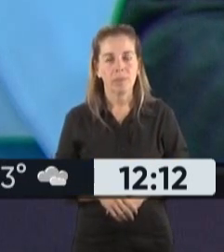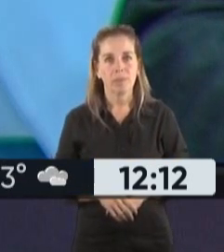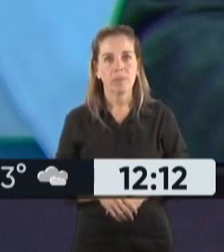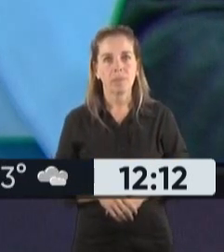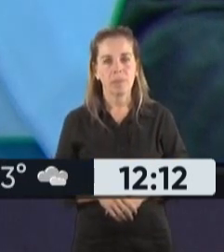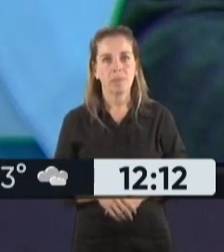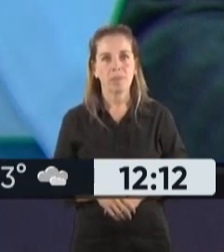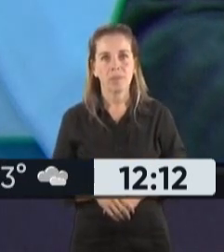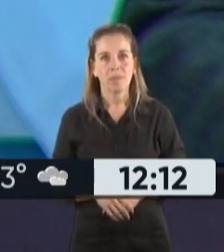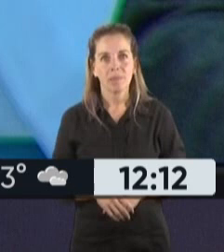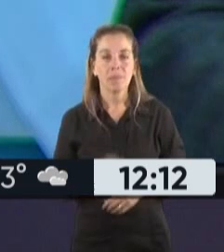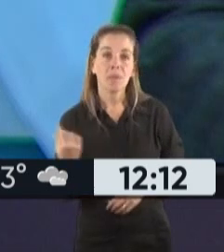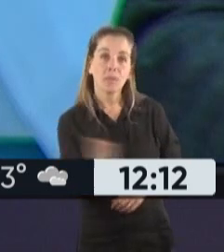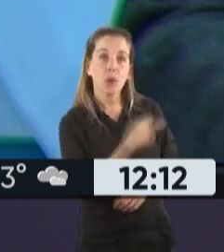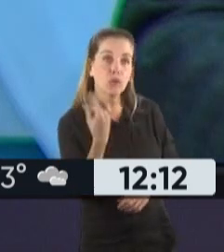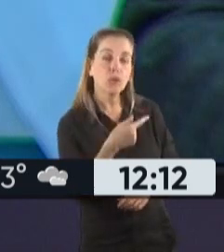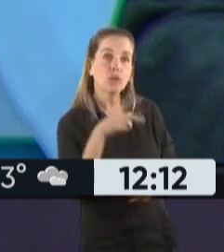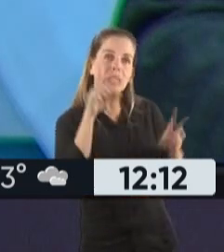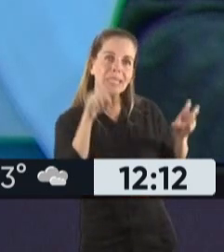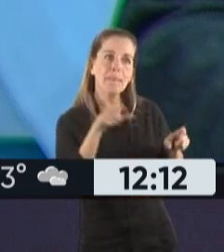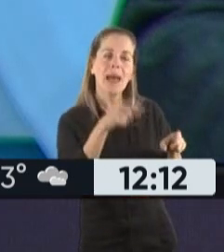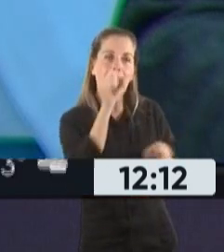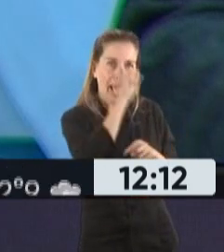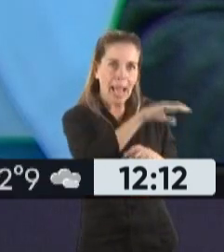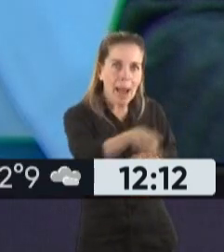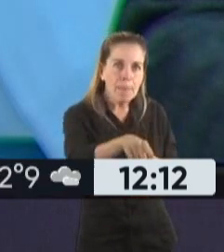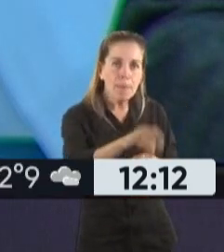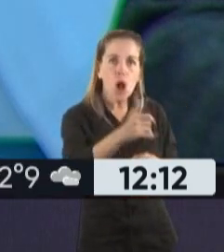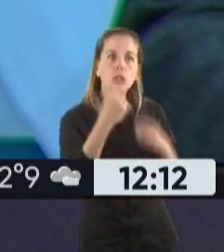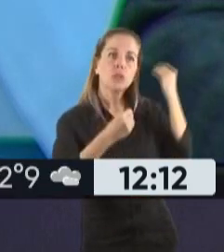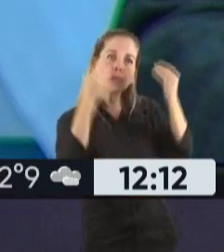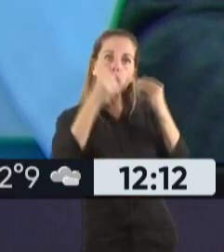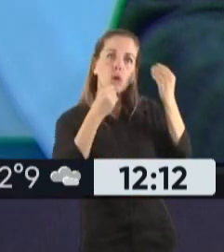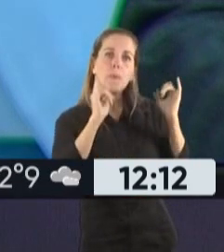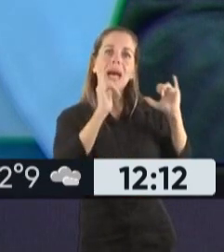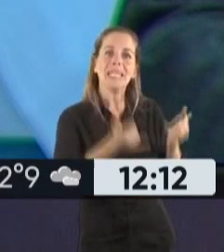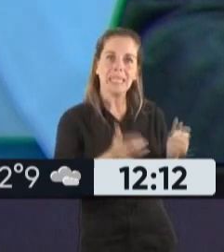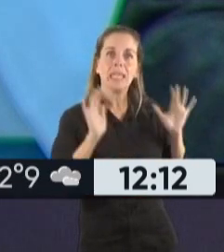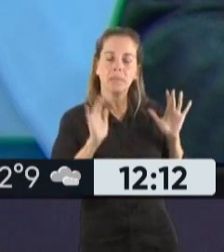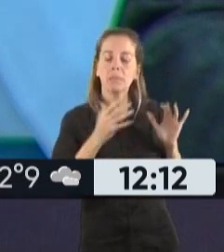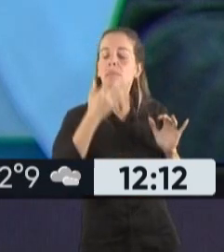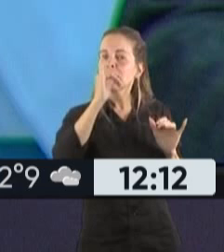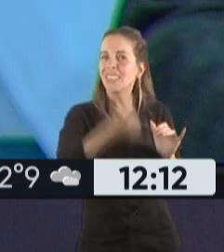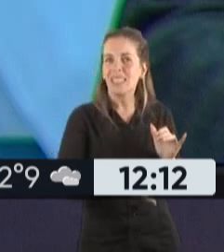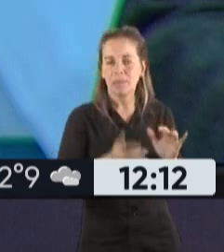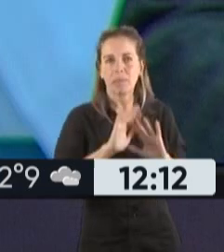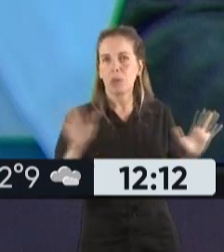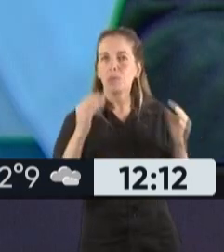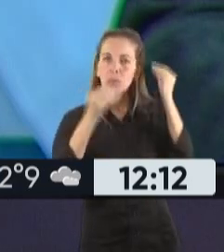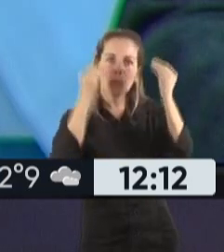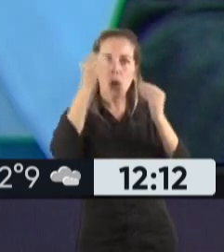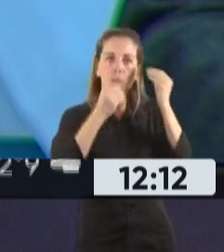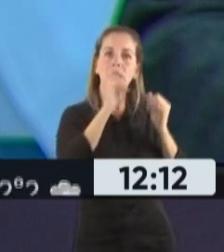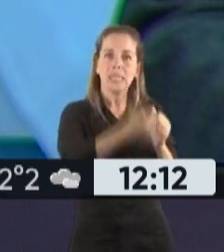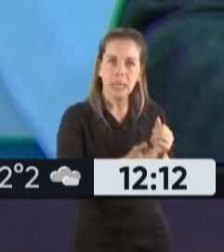Que a nosotros el tema agropecuario nos preocupa, no debe caberle duda a nadie.